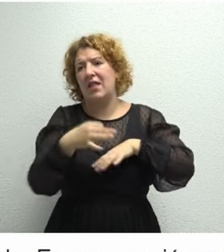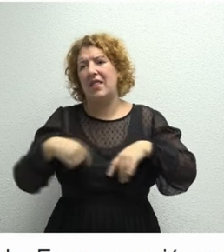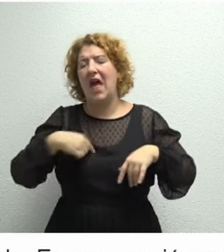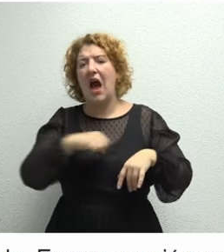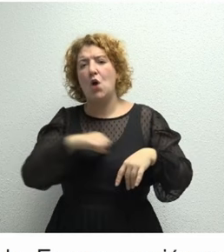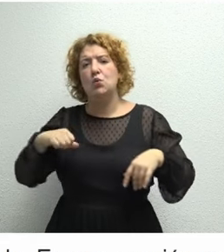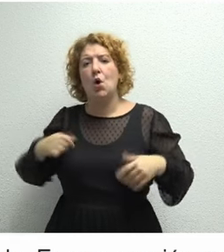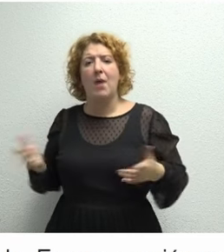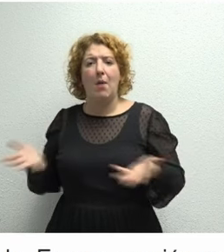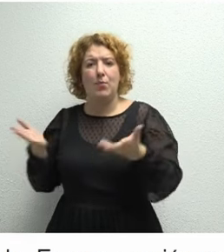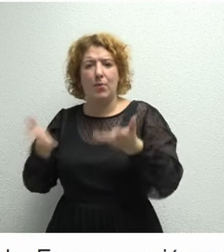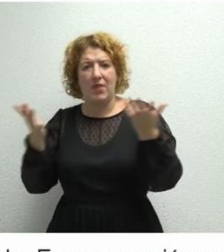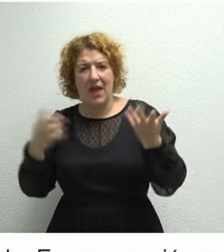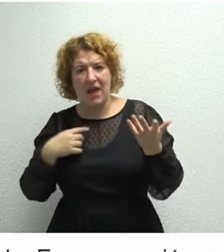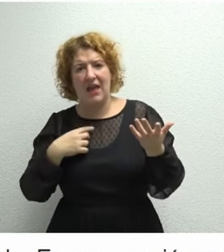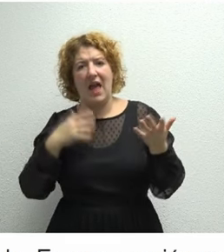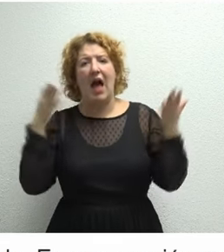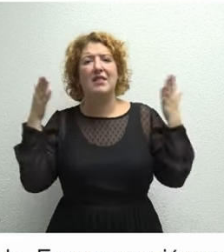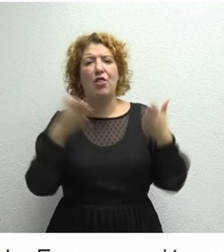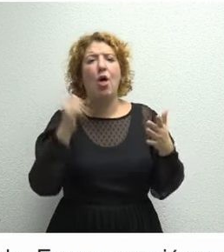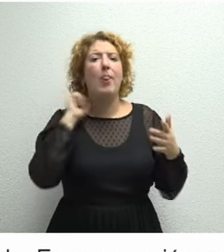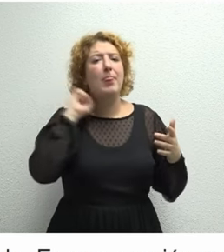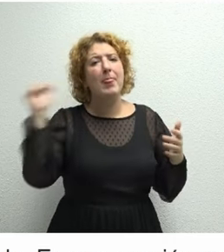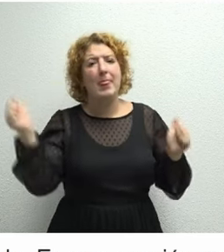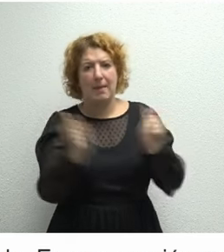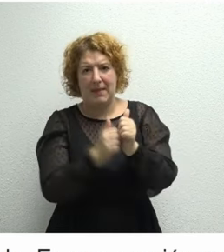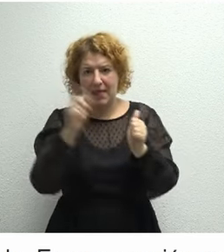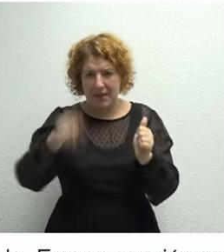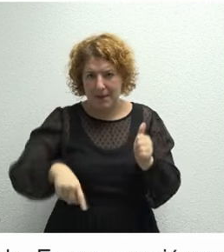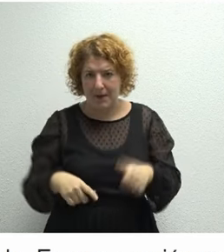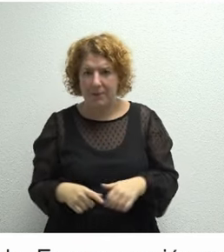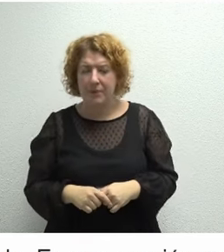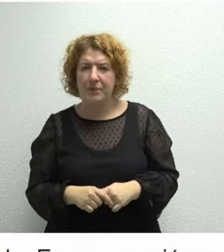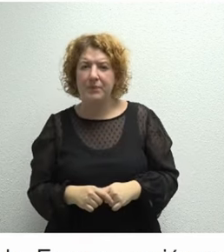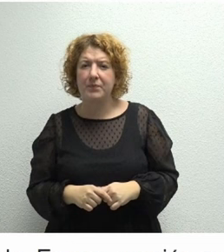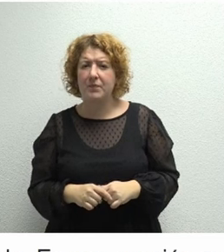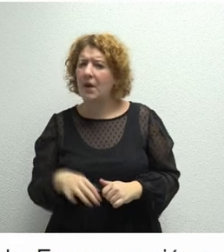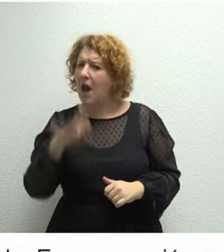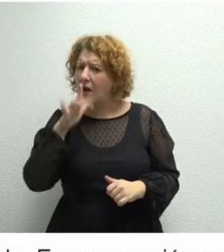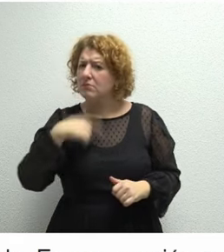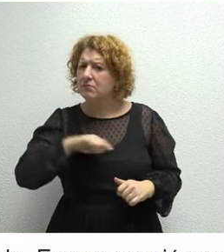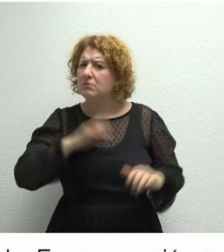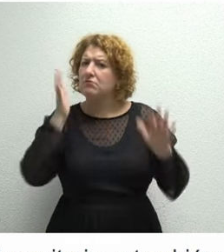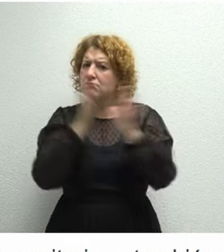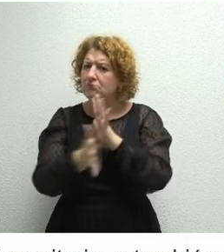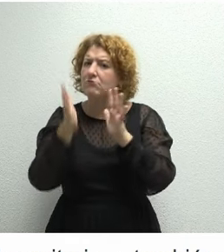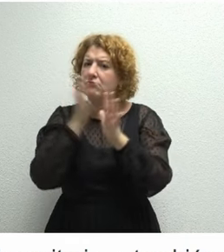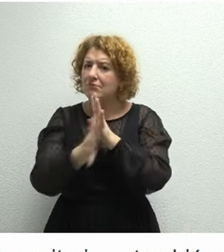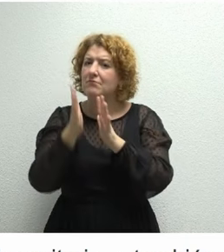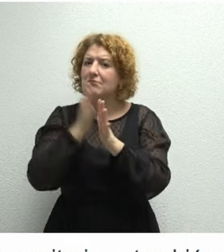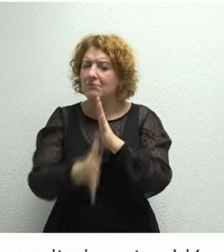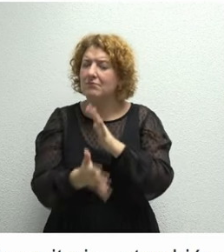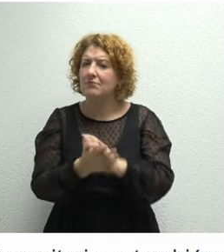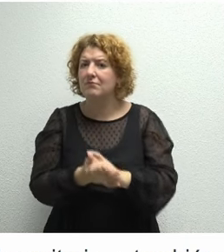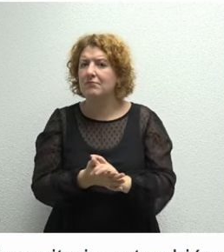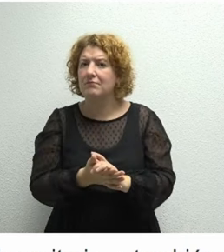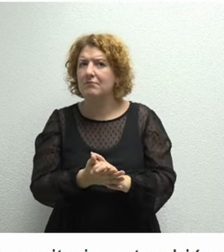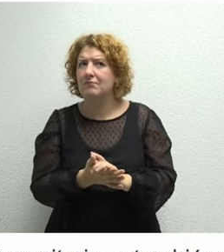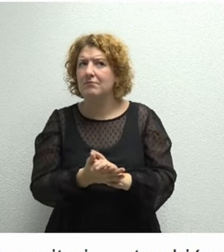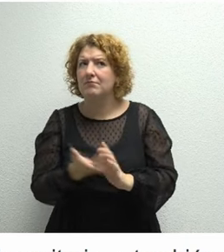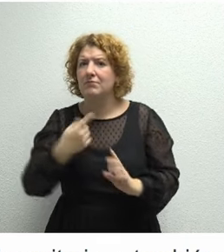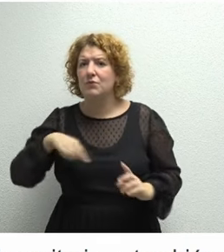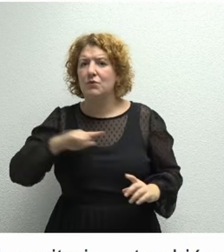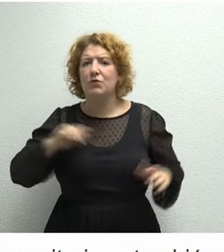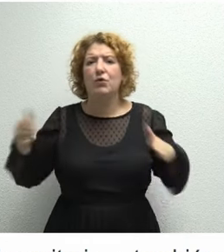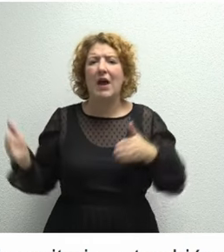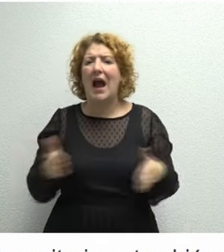autonomía y atención a la dependencia eh Y bueno ahora les voy a explicar un poco Cómo cómo ha sido un poco el camino nuestro